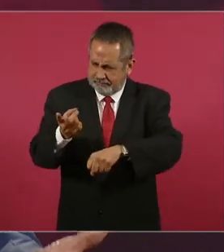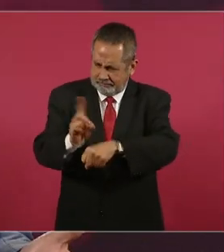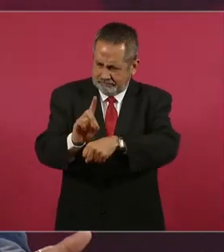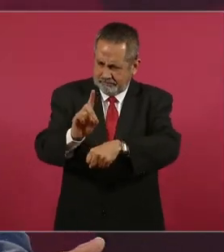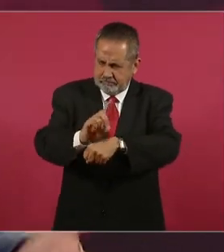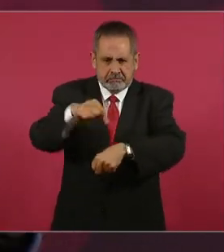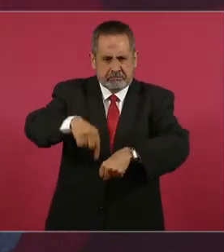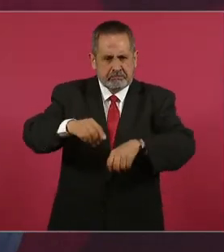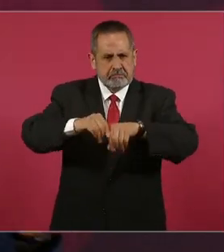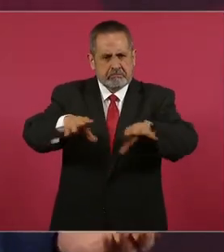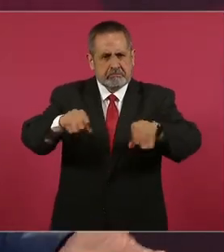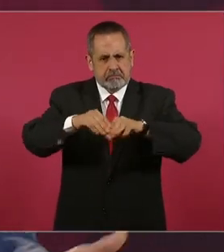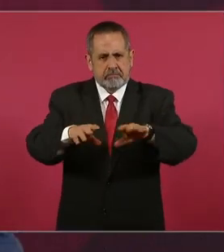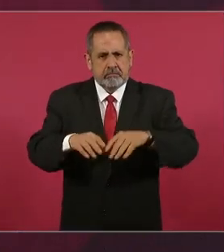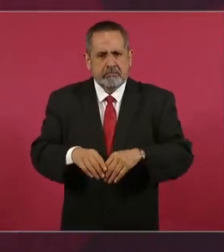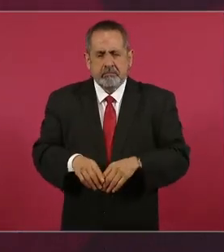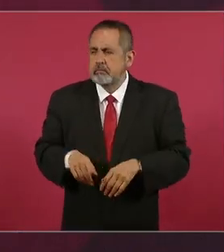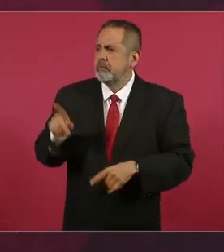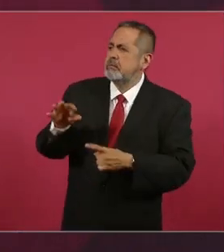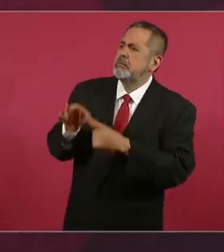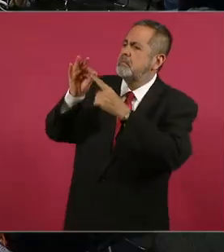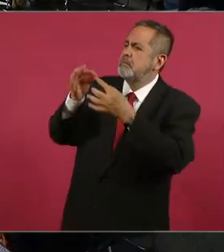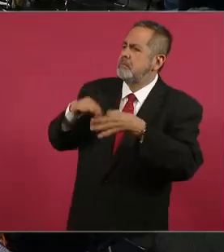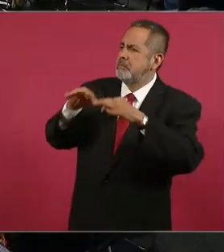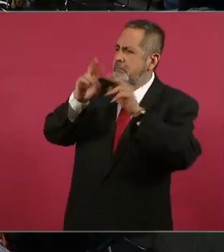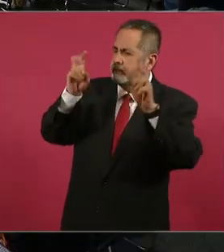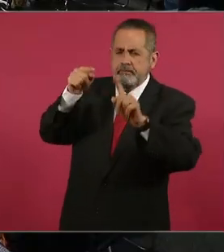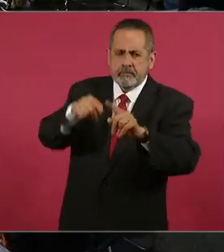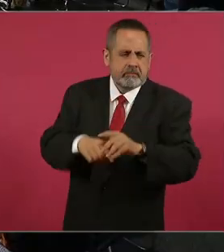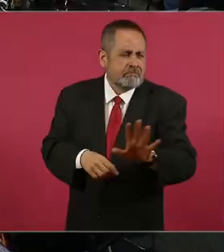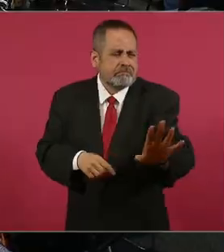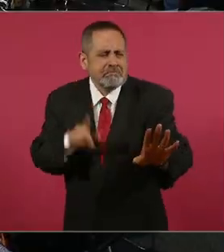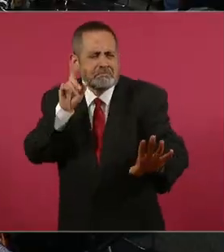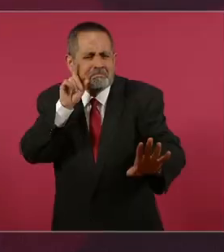aquí informamos. ¿Pero en específico para tratar el tema? Mañana.